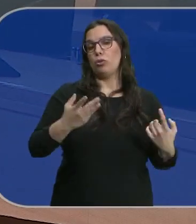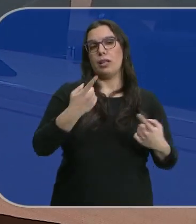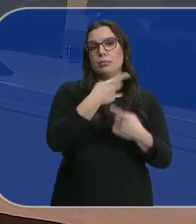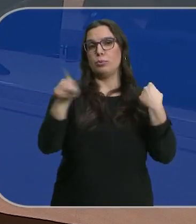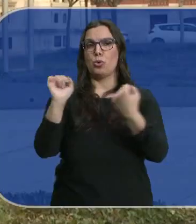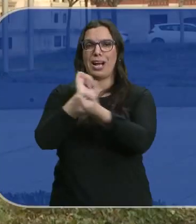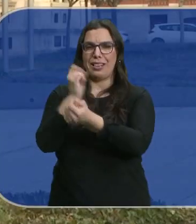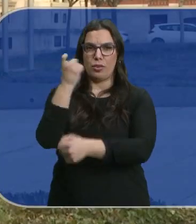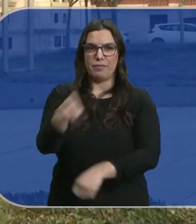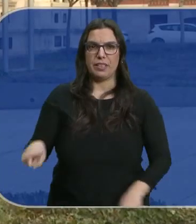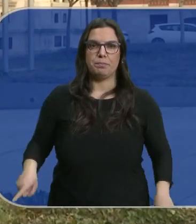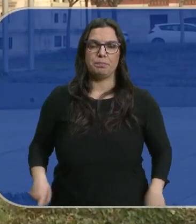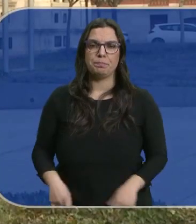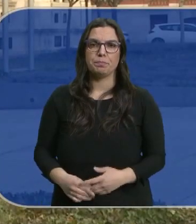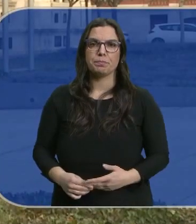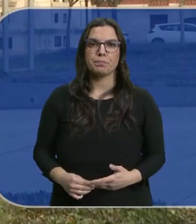cárcel.